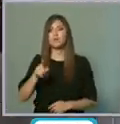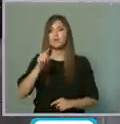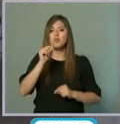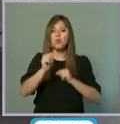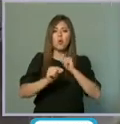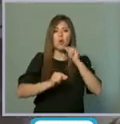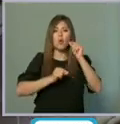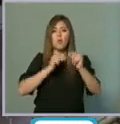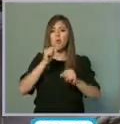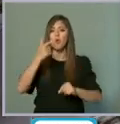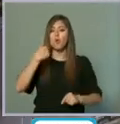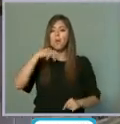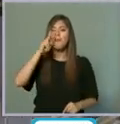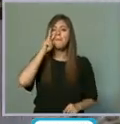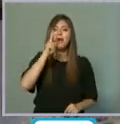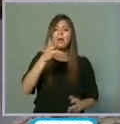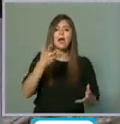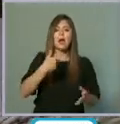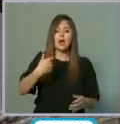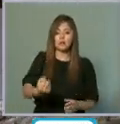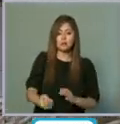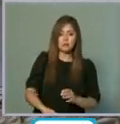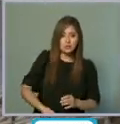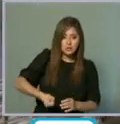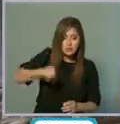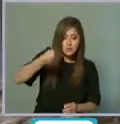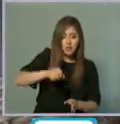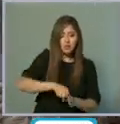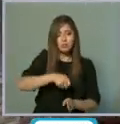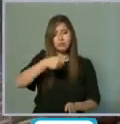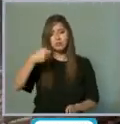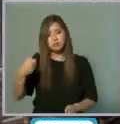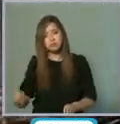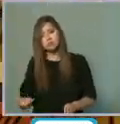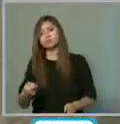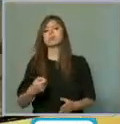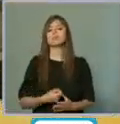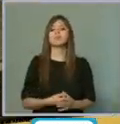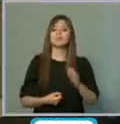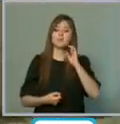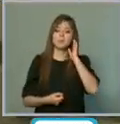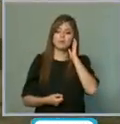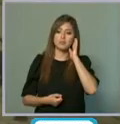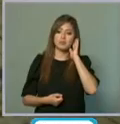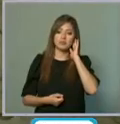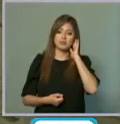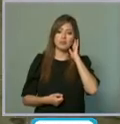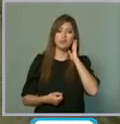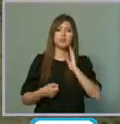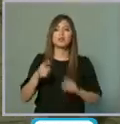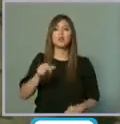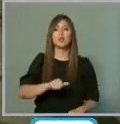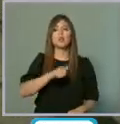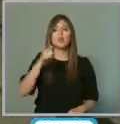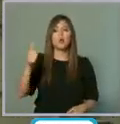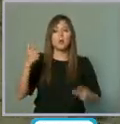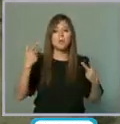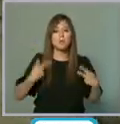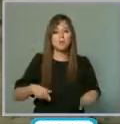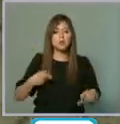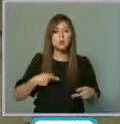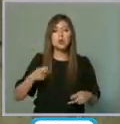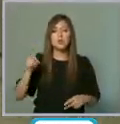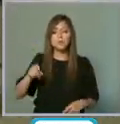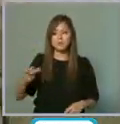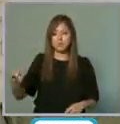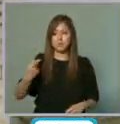a todo lo que hay de cestos, Eso de chuspata, que la persona que me trabaja ya es una gente de la